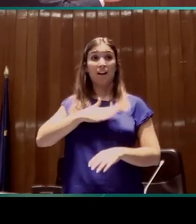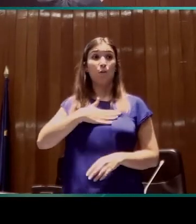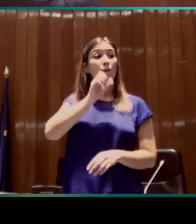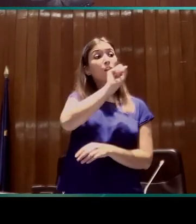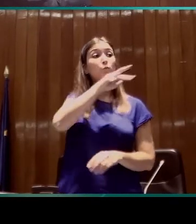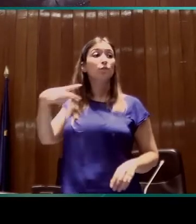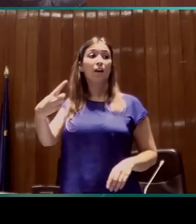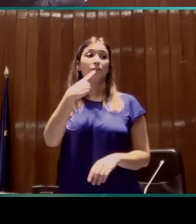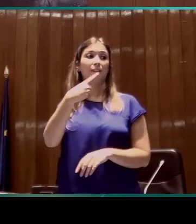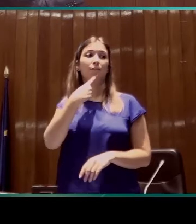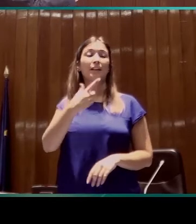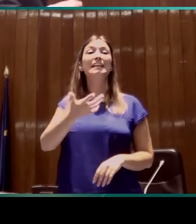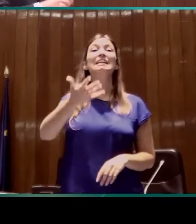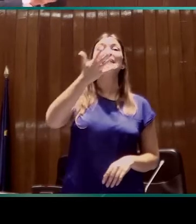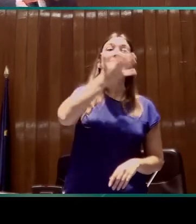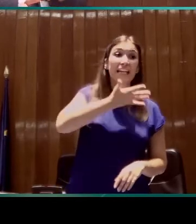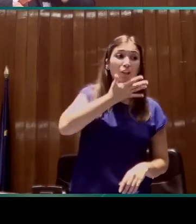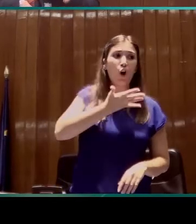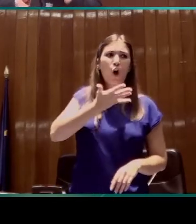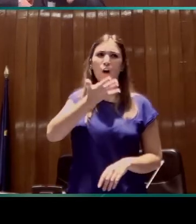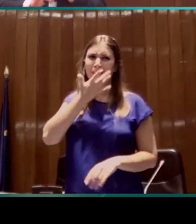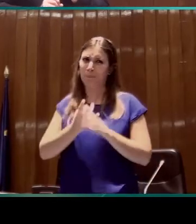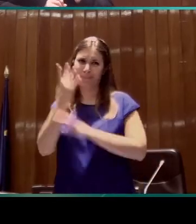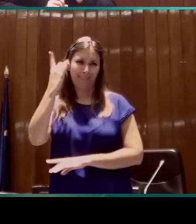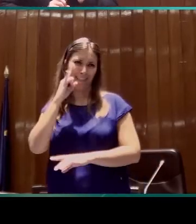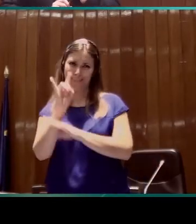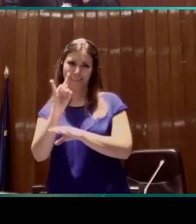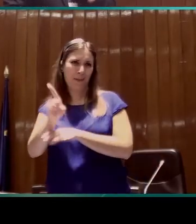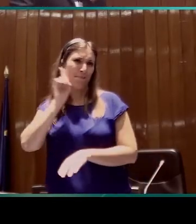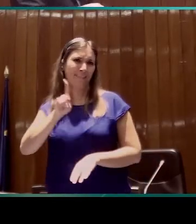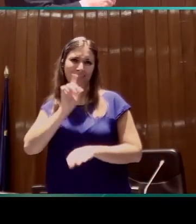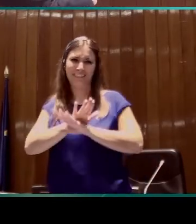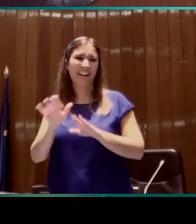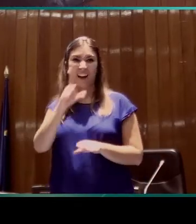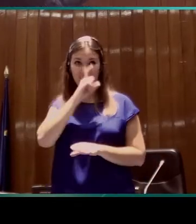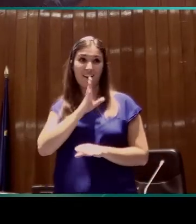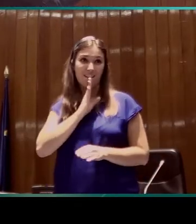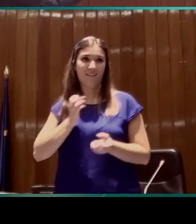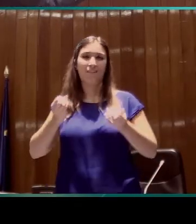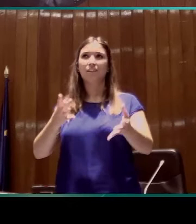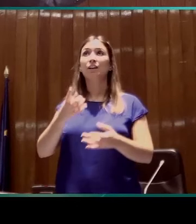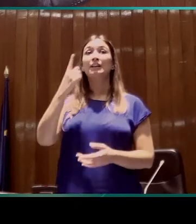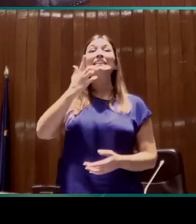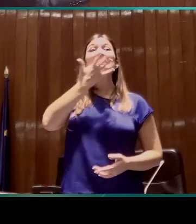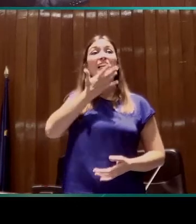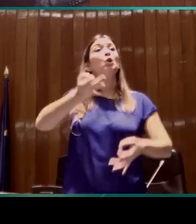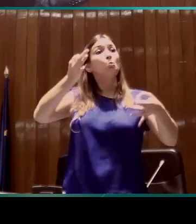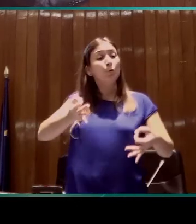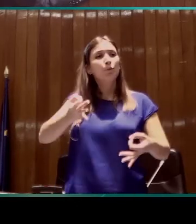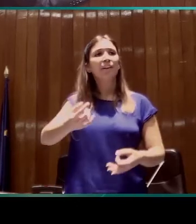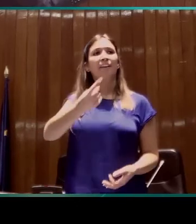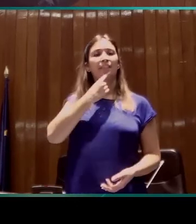aquí tenemos signos y no signos, a veces, como decía, les engañábamos y les presentábamos no signos. Aquí tenemos en los signos que